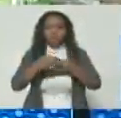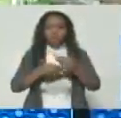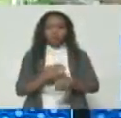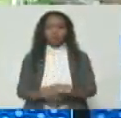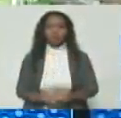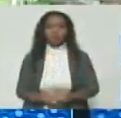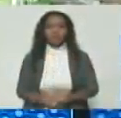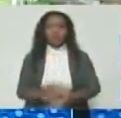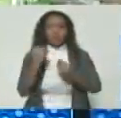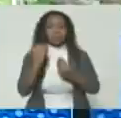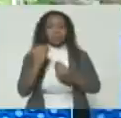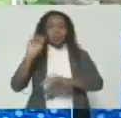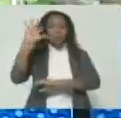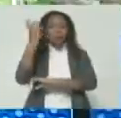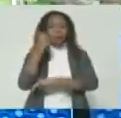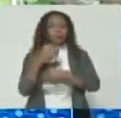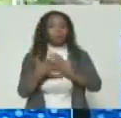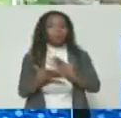para lograr